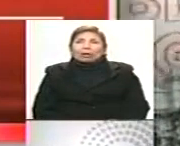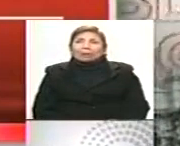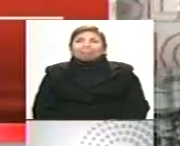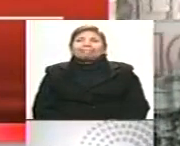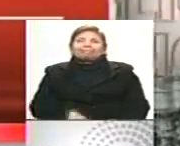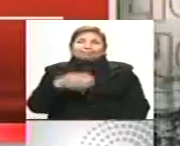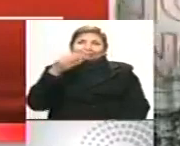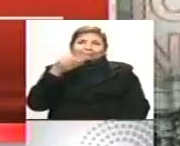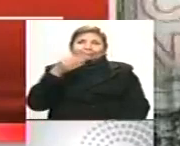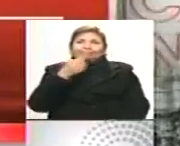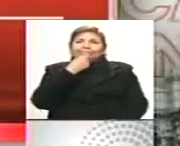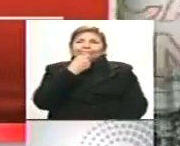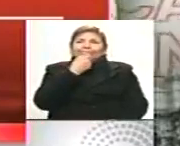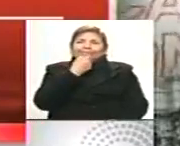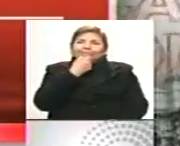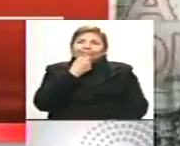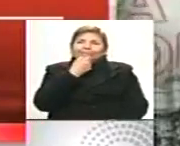realidad